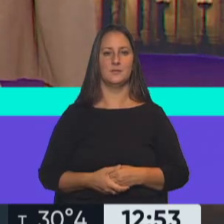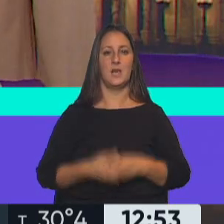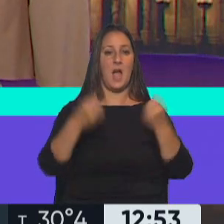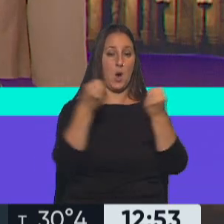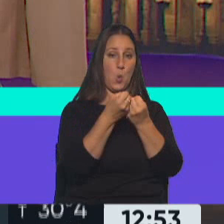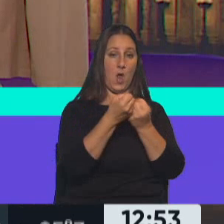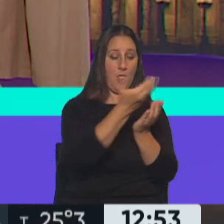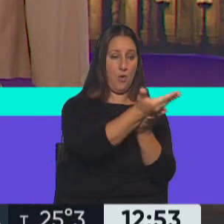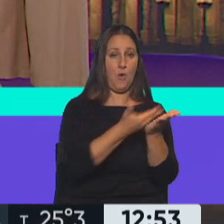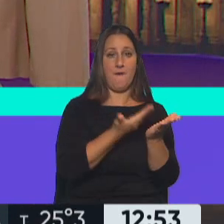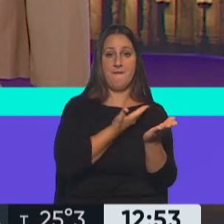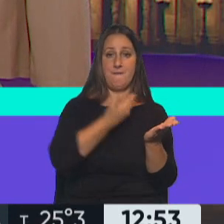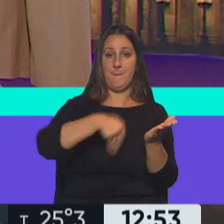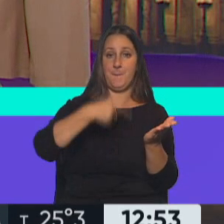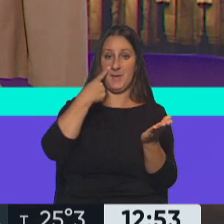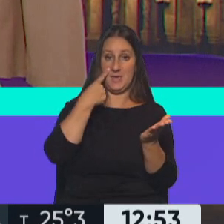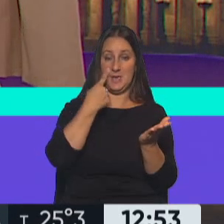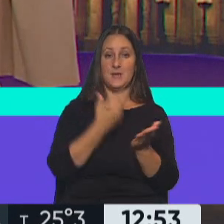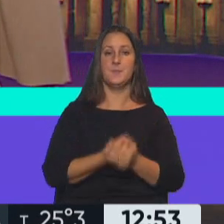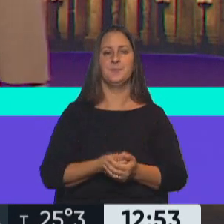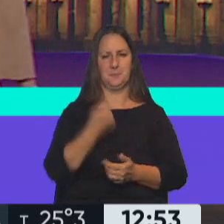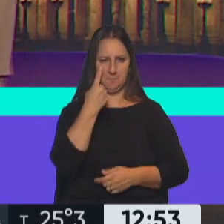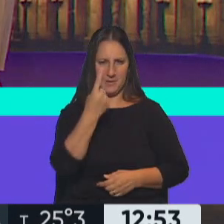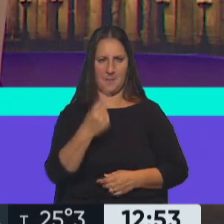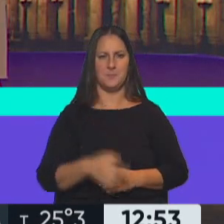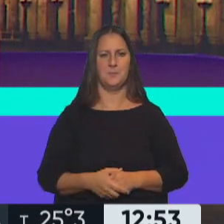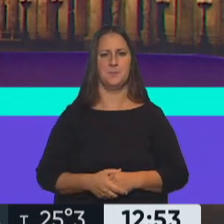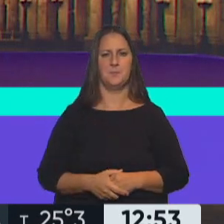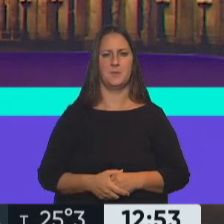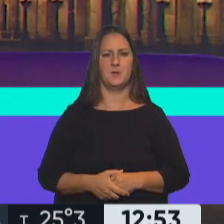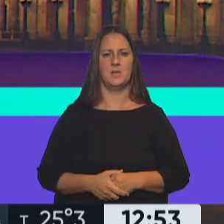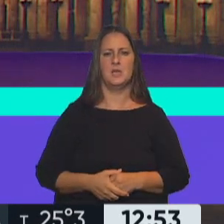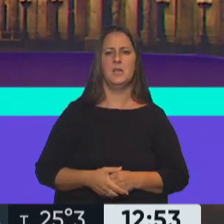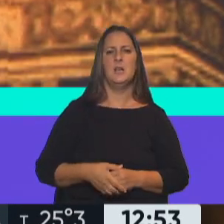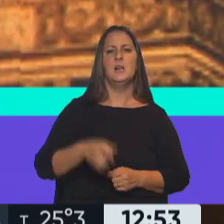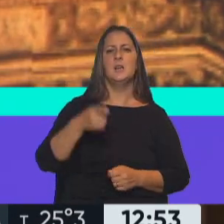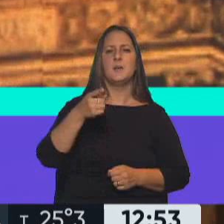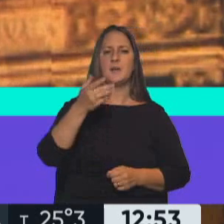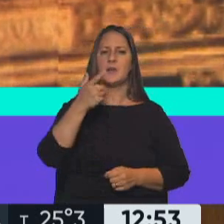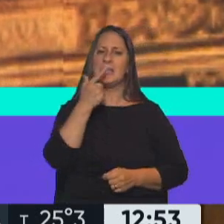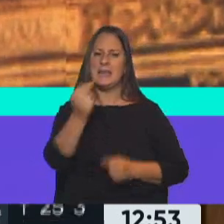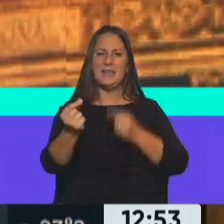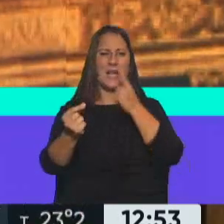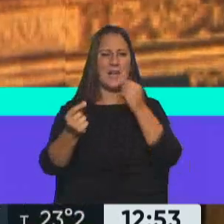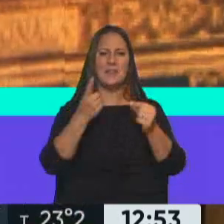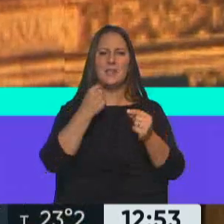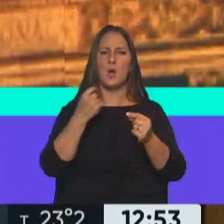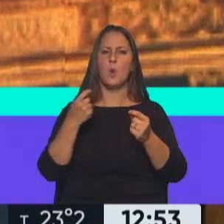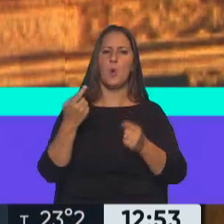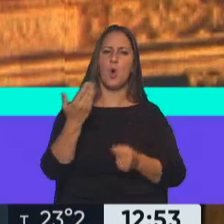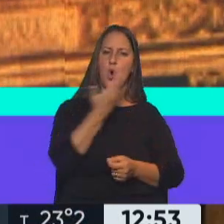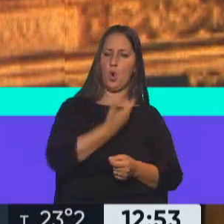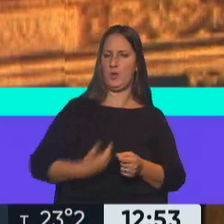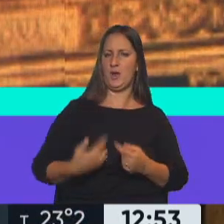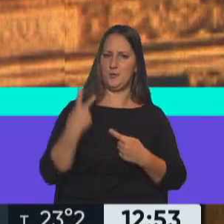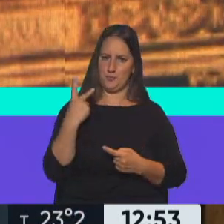Fondo Monetario Internacional. Miren esto. Ha habido muchas críticas sobre una idea de cogobierno entre el